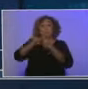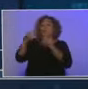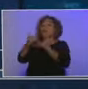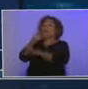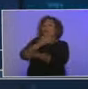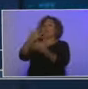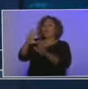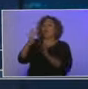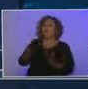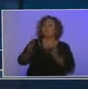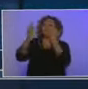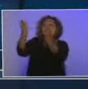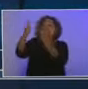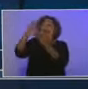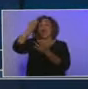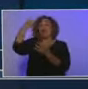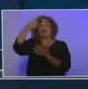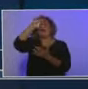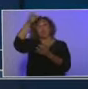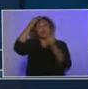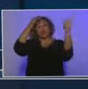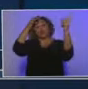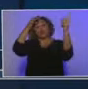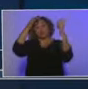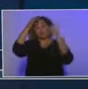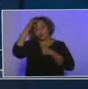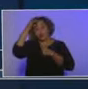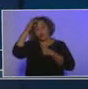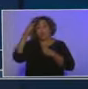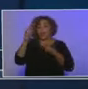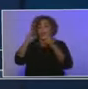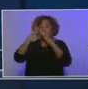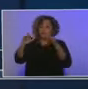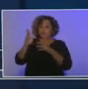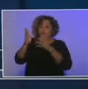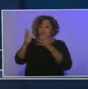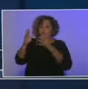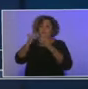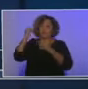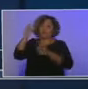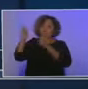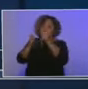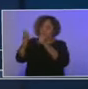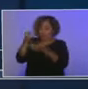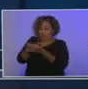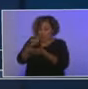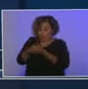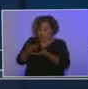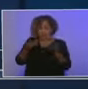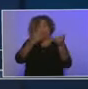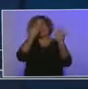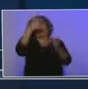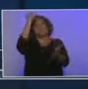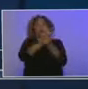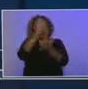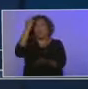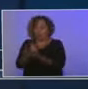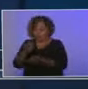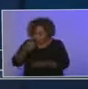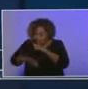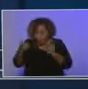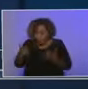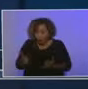fiscal sometido al gobierno federal para que el gobierno vivienda administrar esos fondos, cambiarlo a estas alturas del juego, complicaba el juego